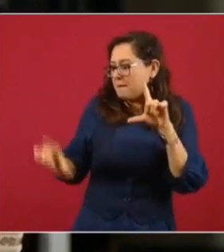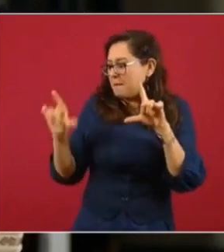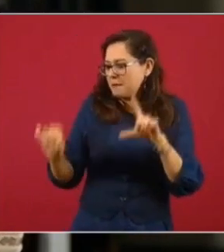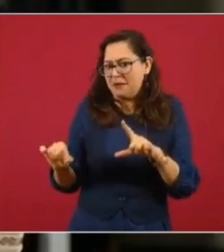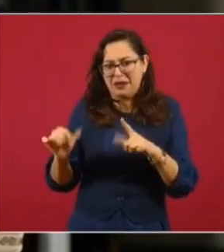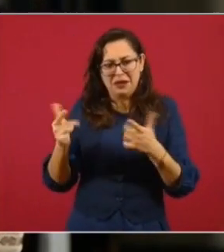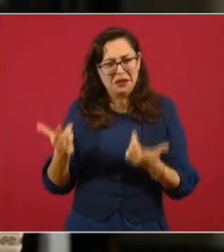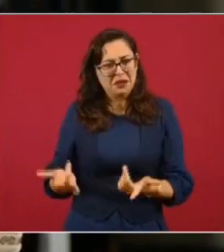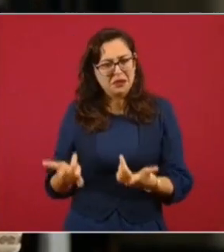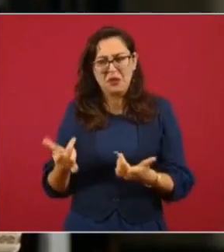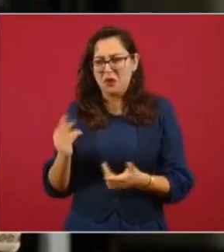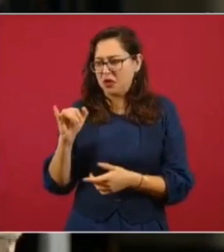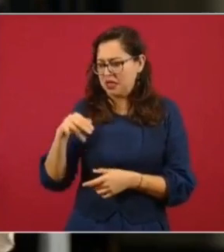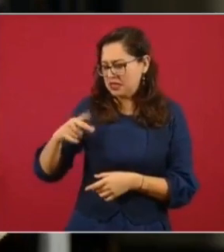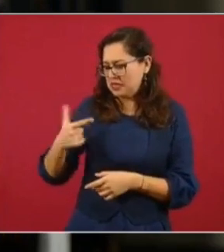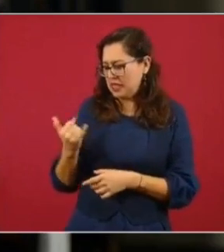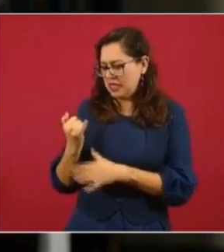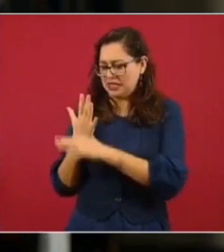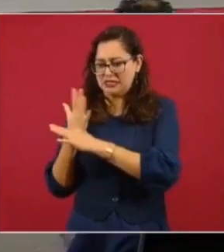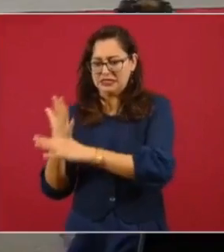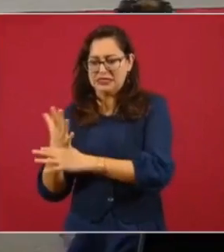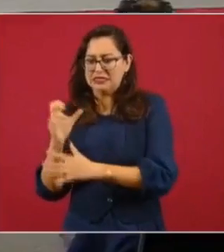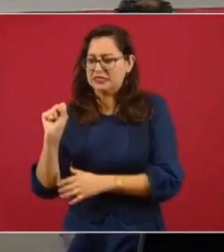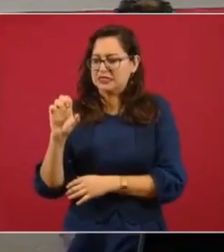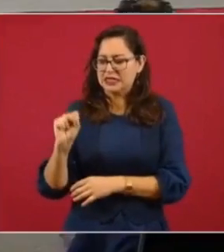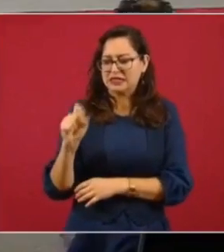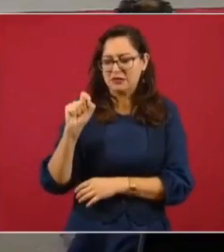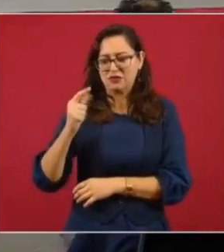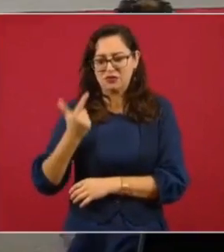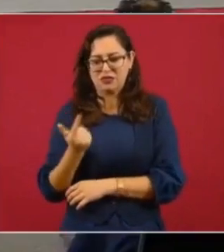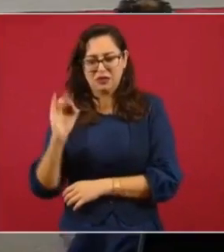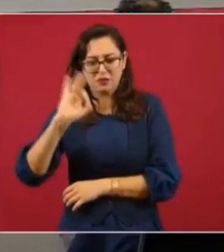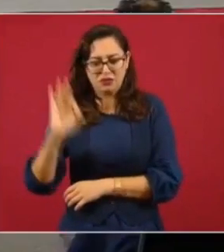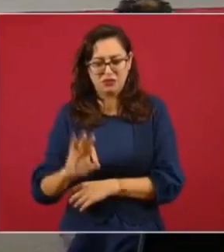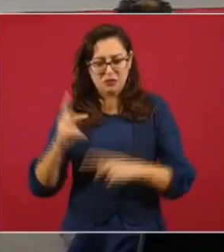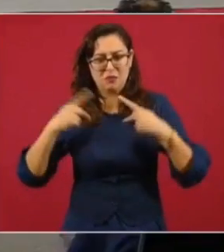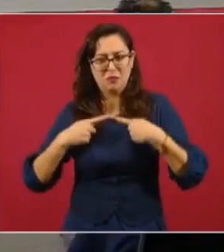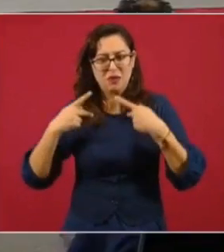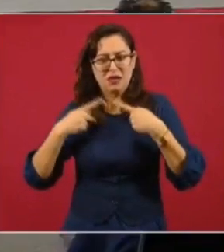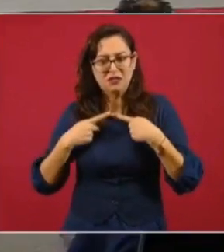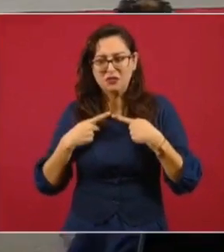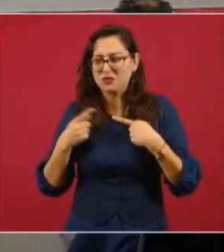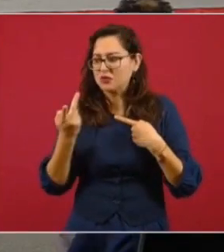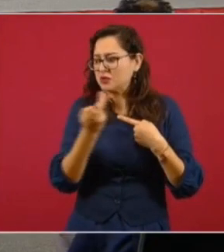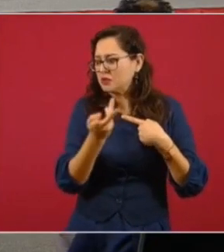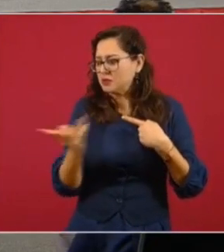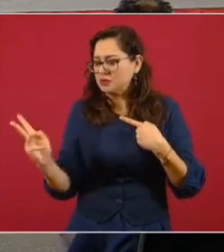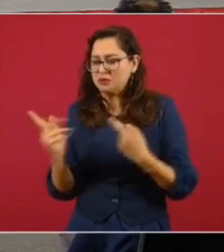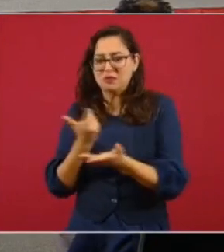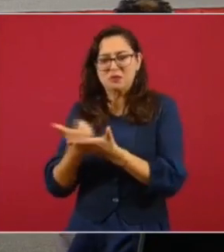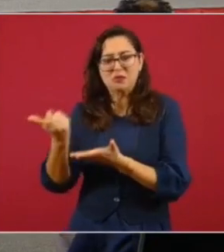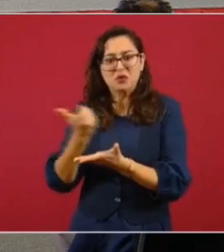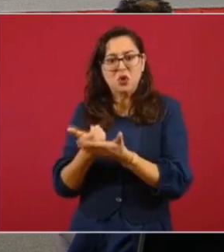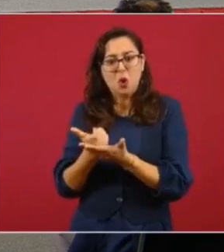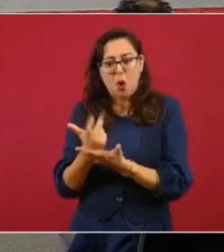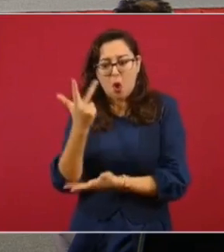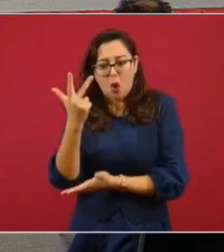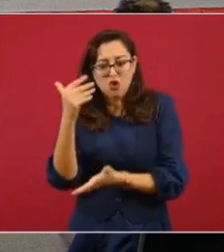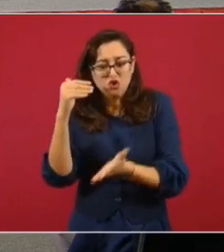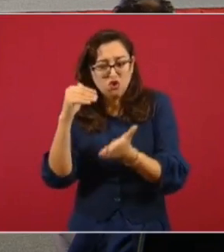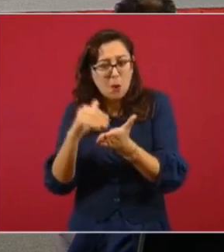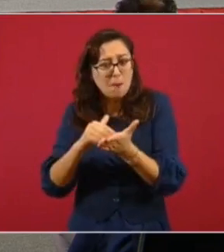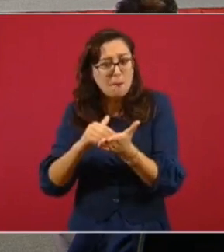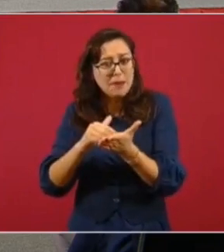que, según información del INEGI, el 60.7% de la población ocupada percibe menos de 8,000